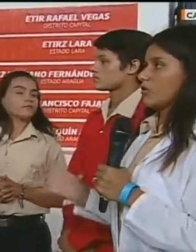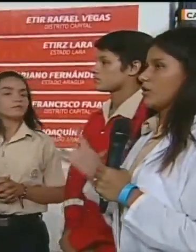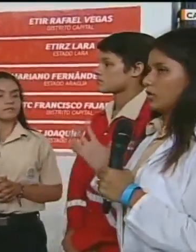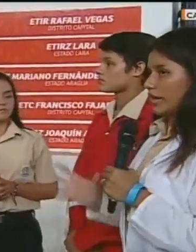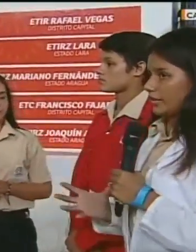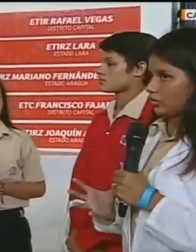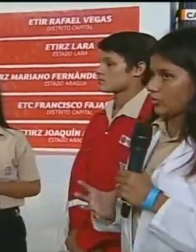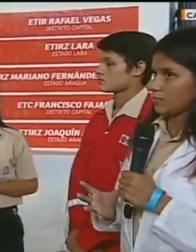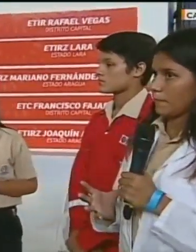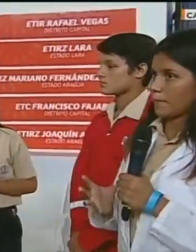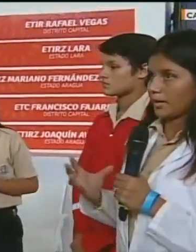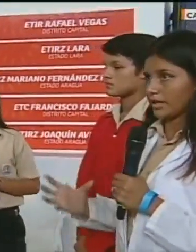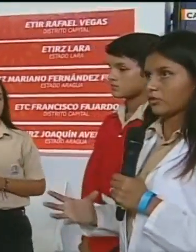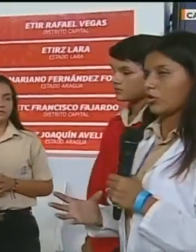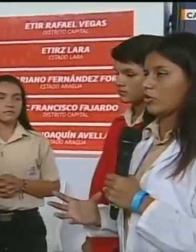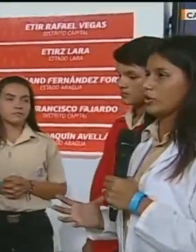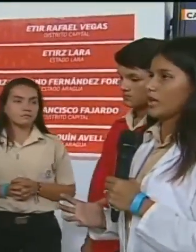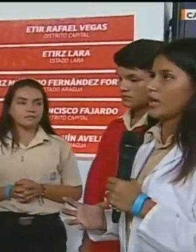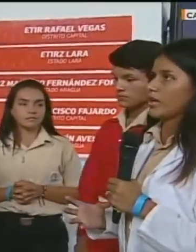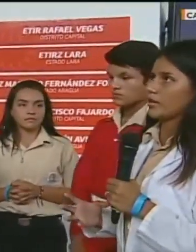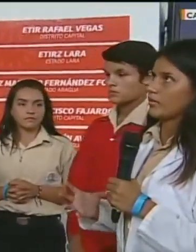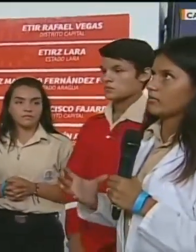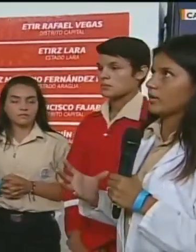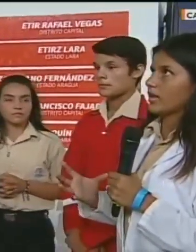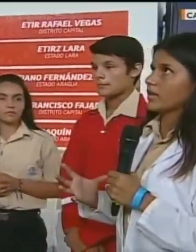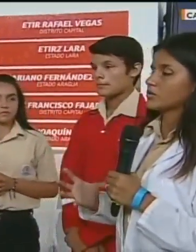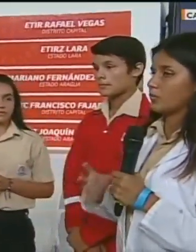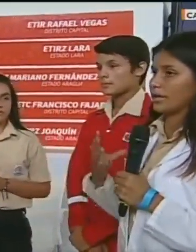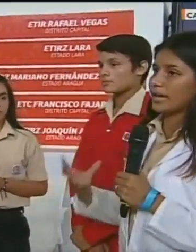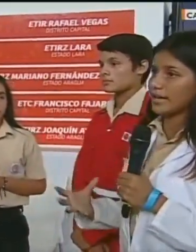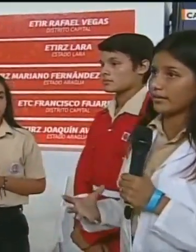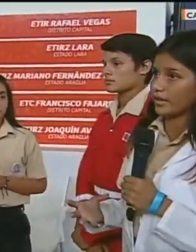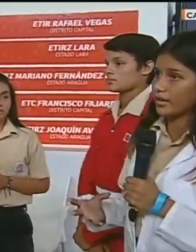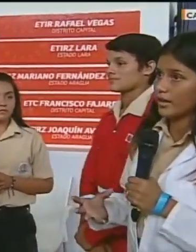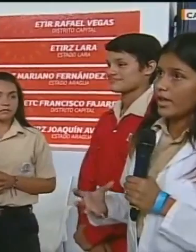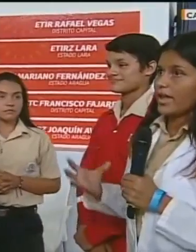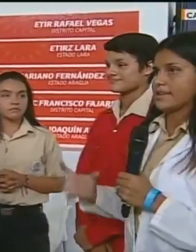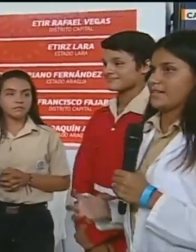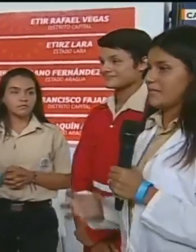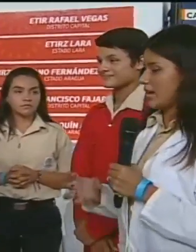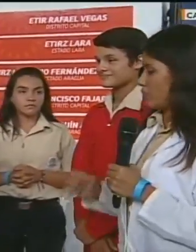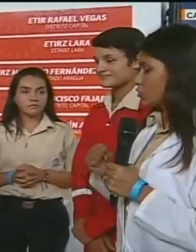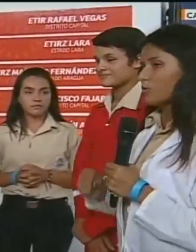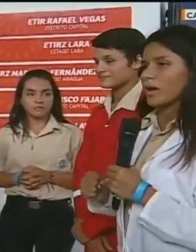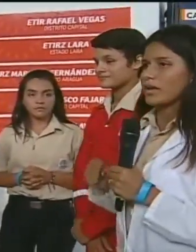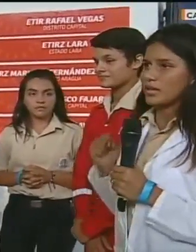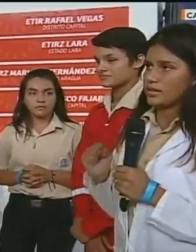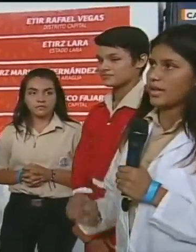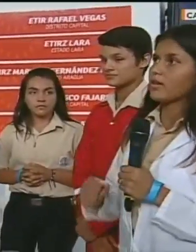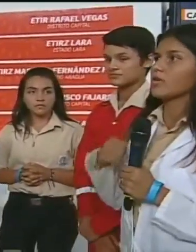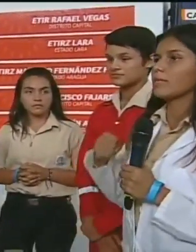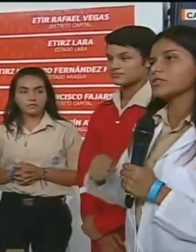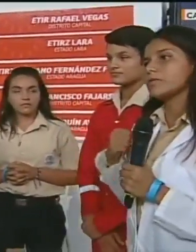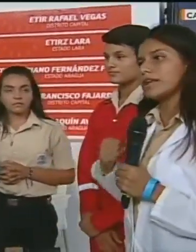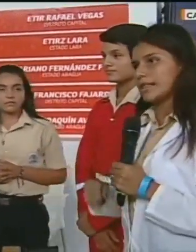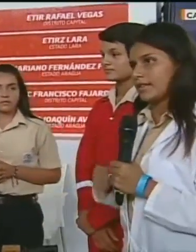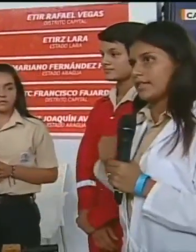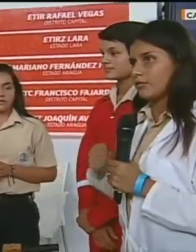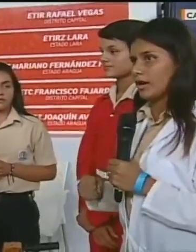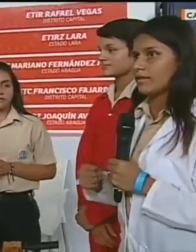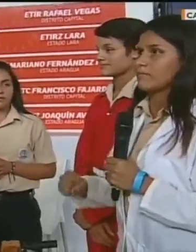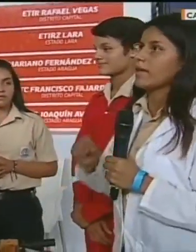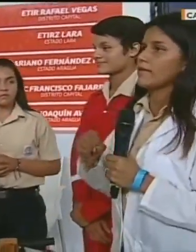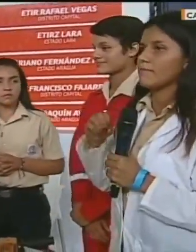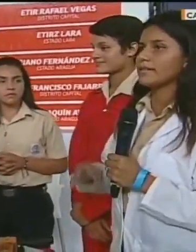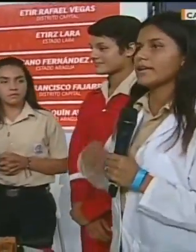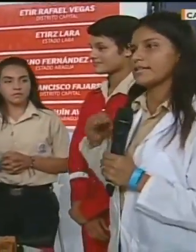y con el concreto, más que todo, que es súper caliente, ella se adhiere mucho más y tiene una posibilidad